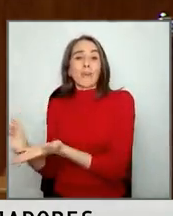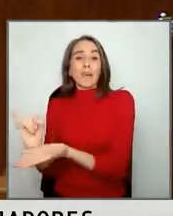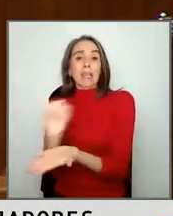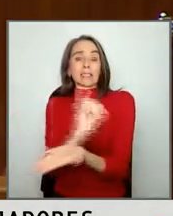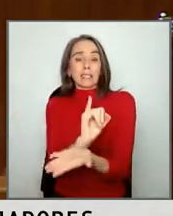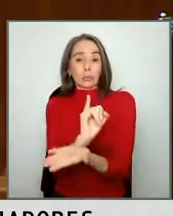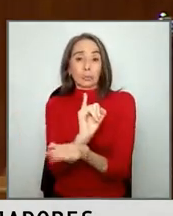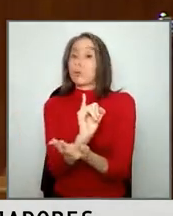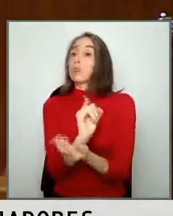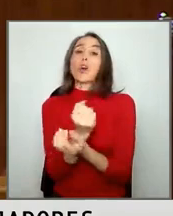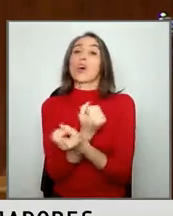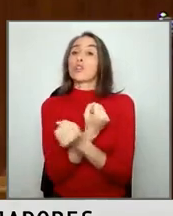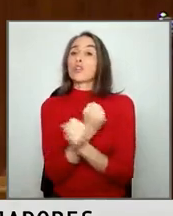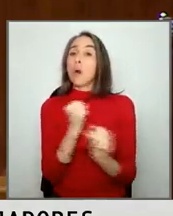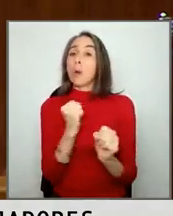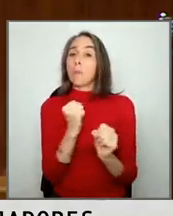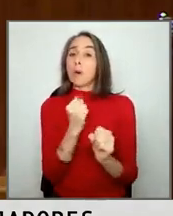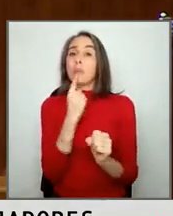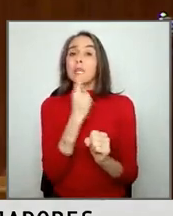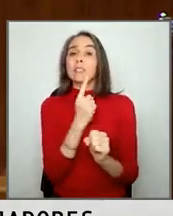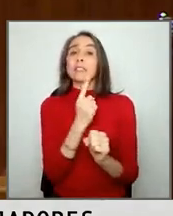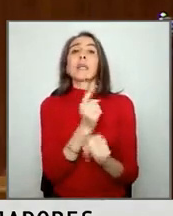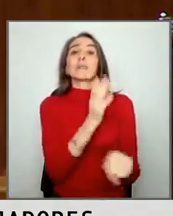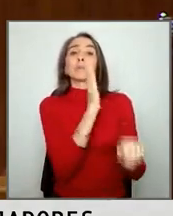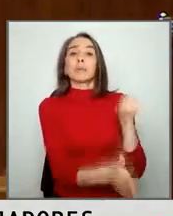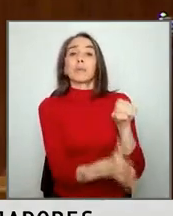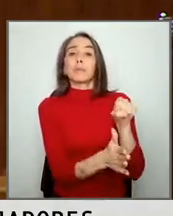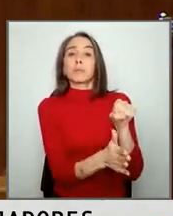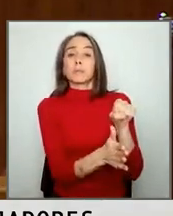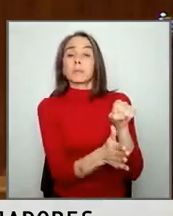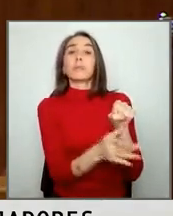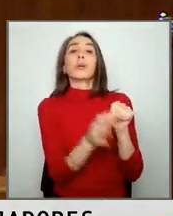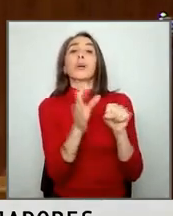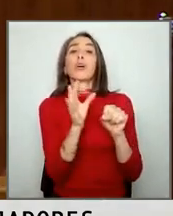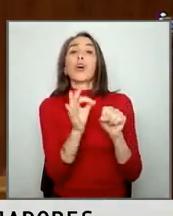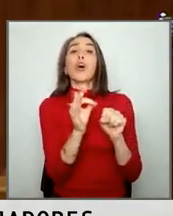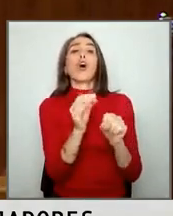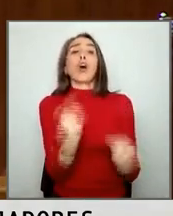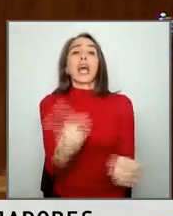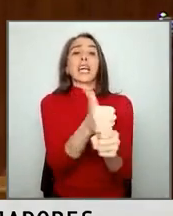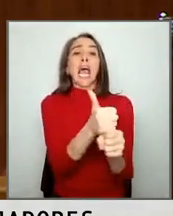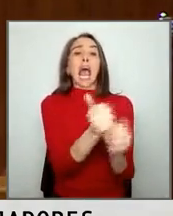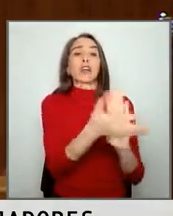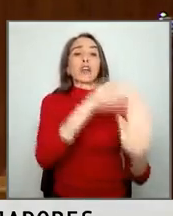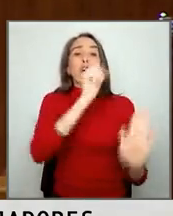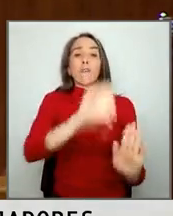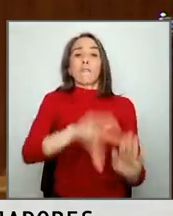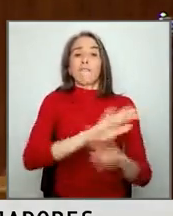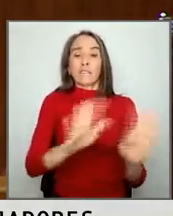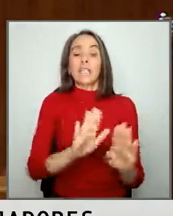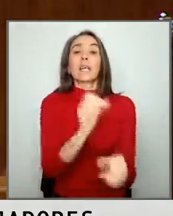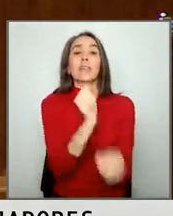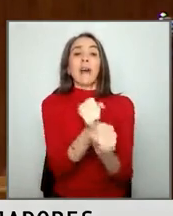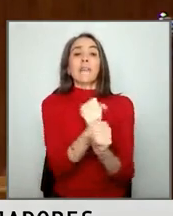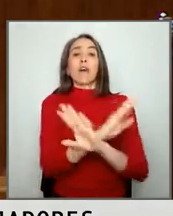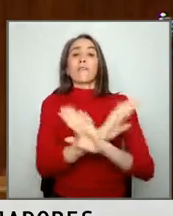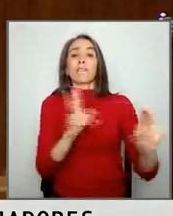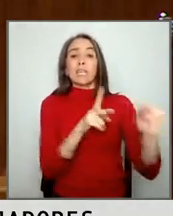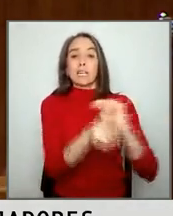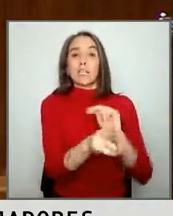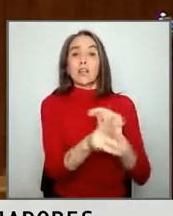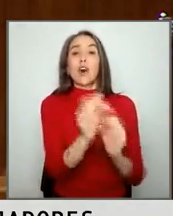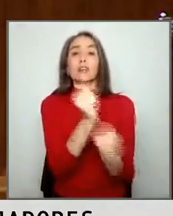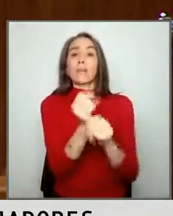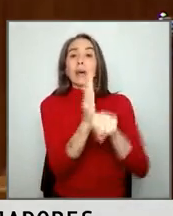ser causal de término de servicios supresión de cargos cc de funciones pérdida del empleo o término